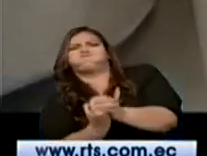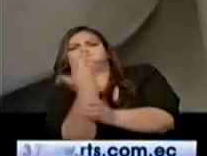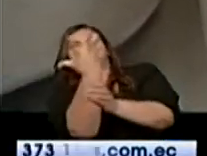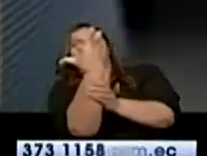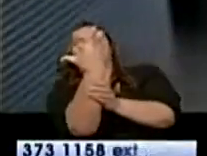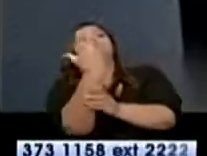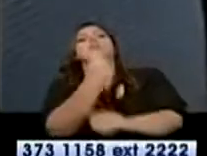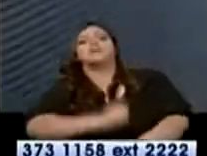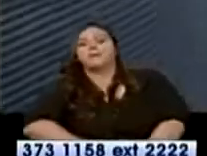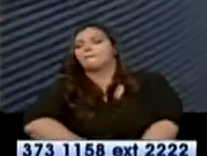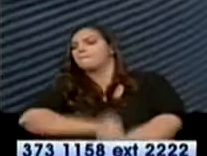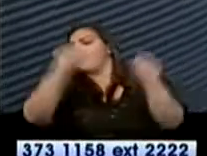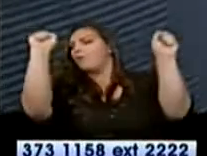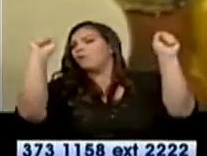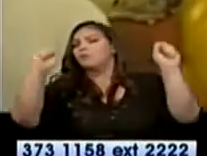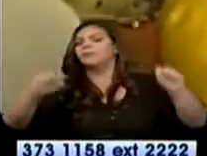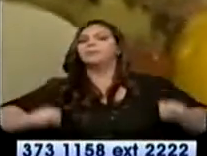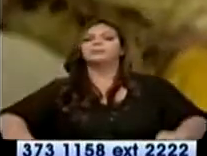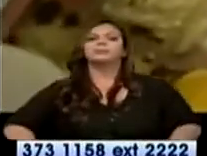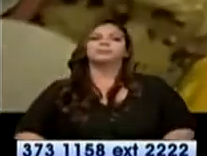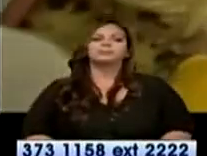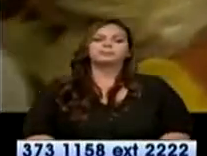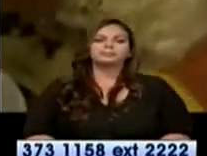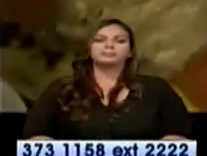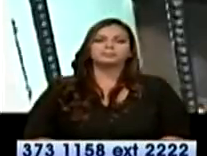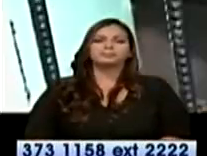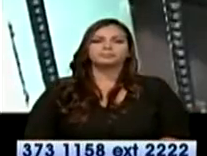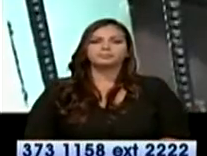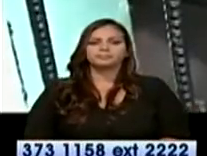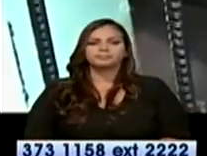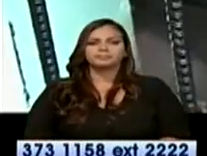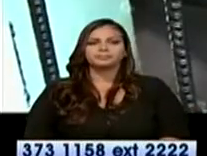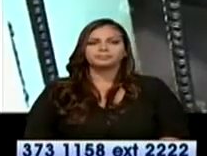a las personas que estaban ahí. Desde la provincia de Manabí informó Johnny Armandales.